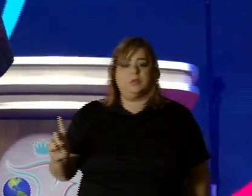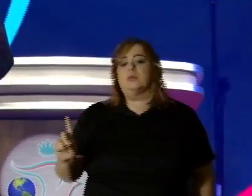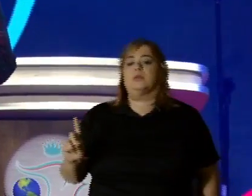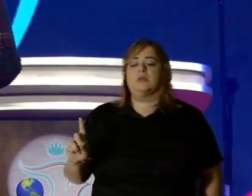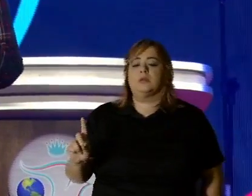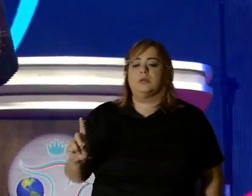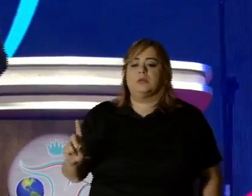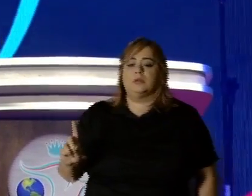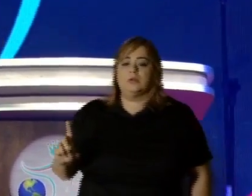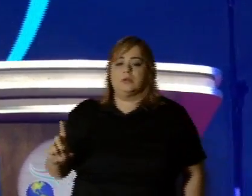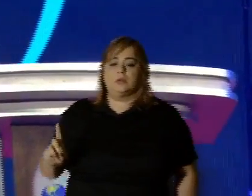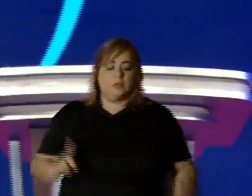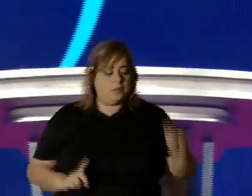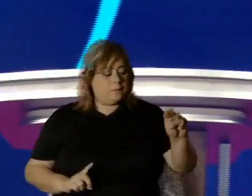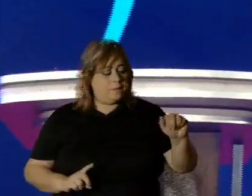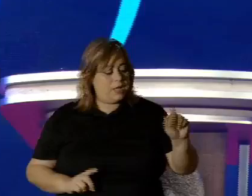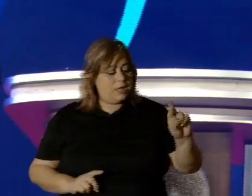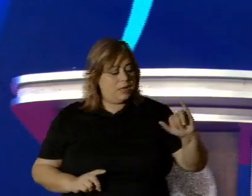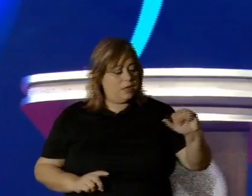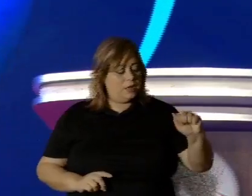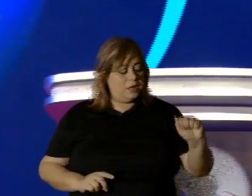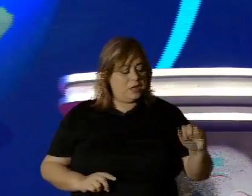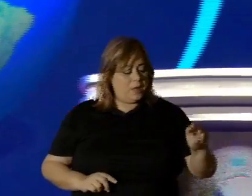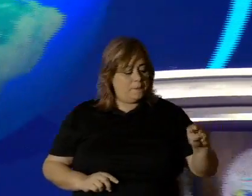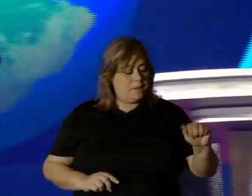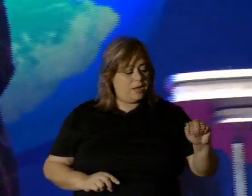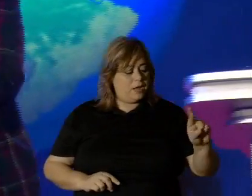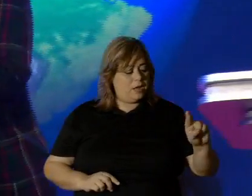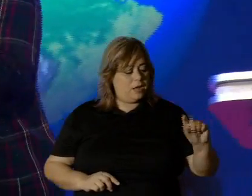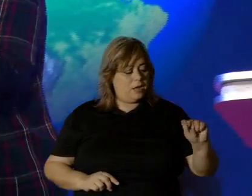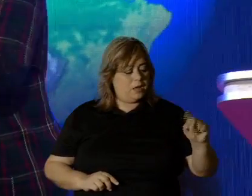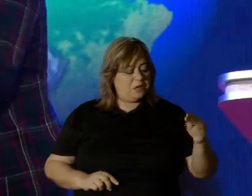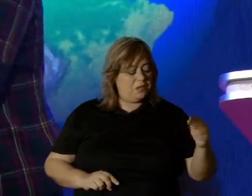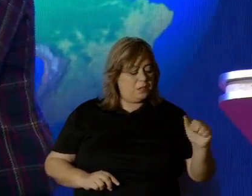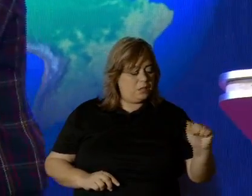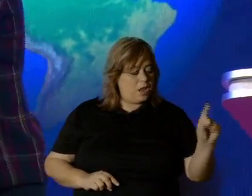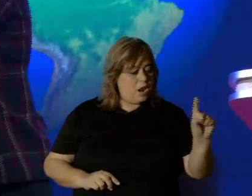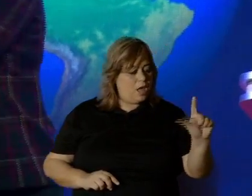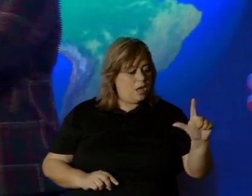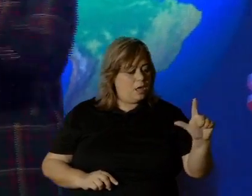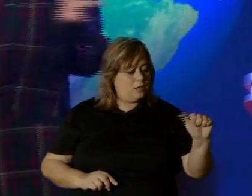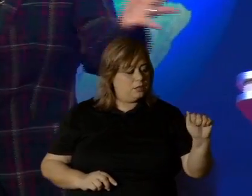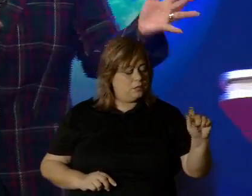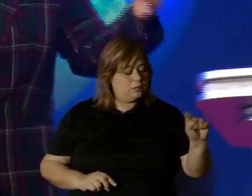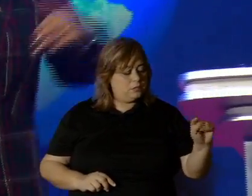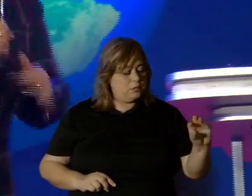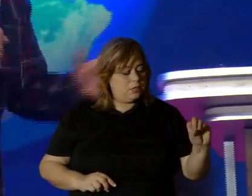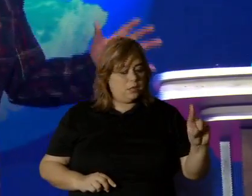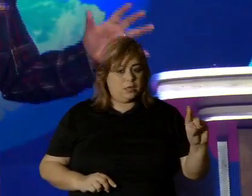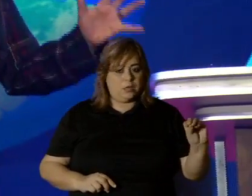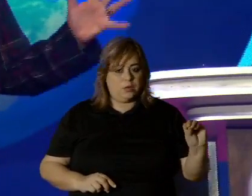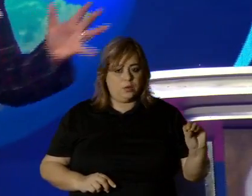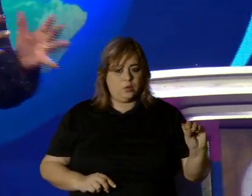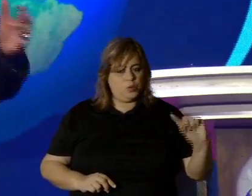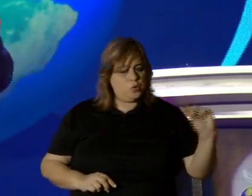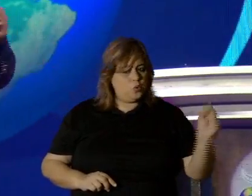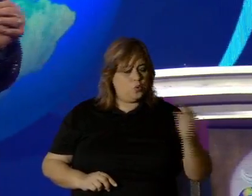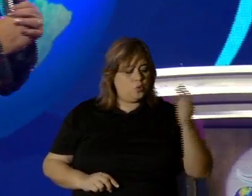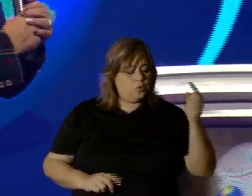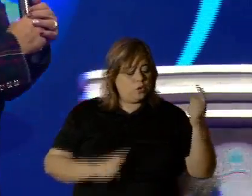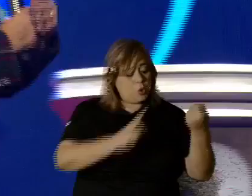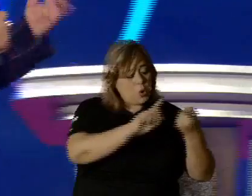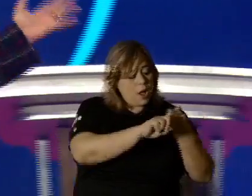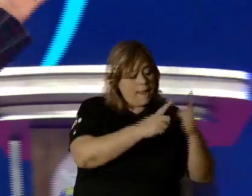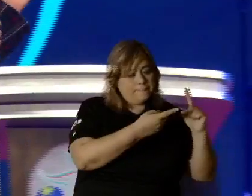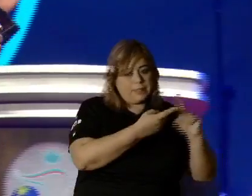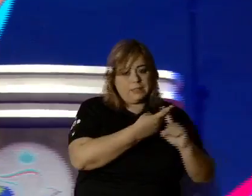ni María hizo un milagro, ni Marta hizo un milagro, ni Lázaro hizo un milagro. O sea, ellos eran simplemente los que recibían al